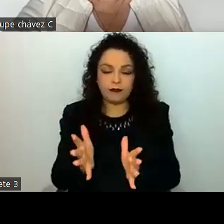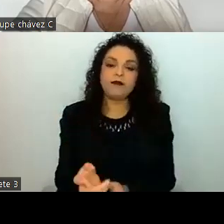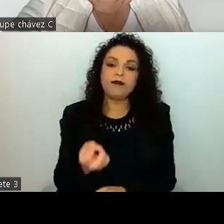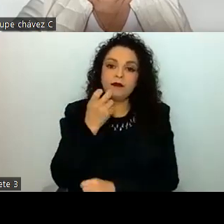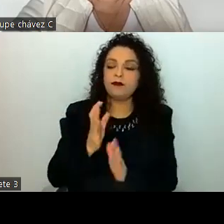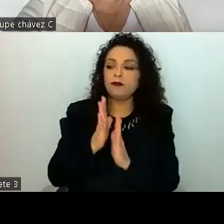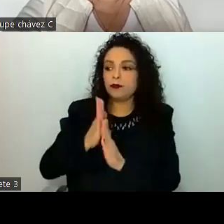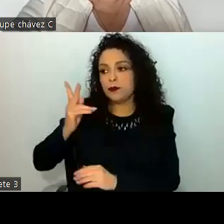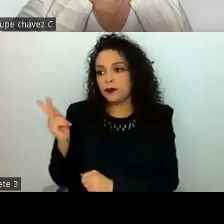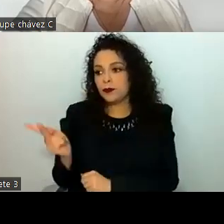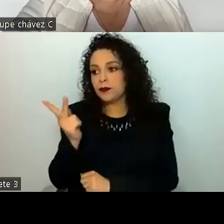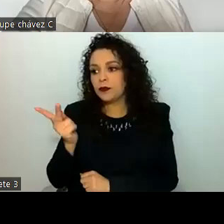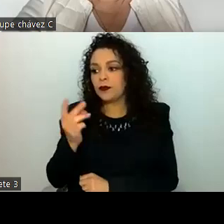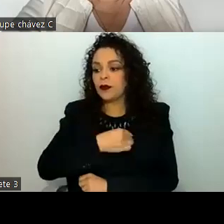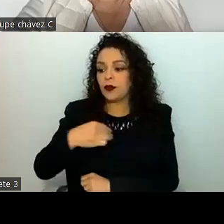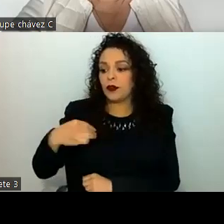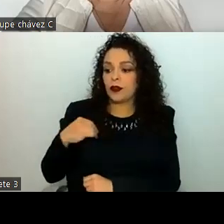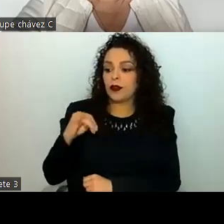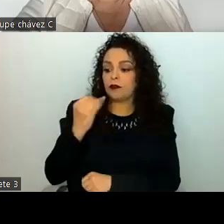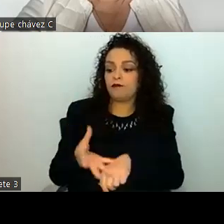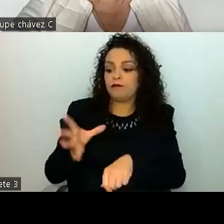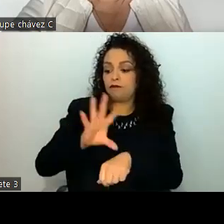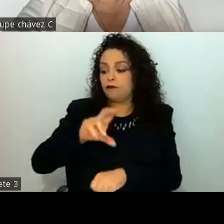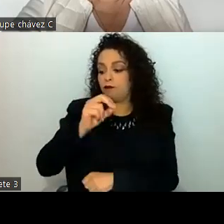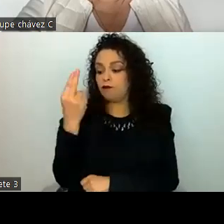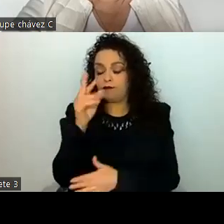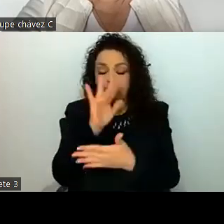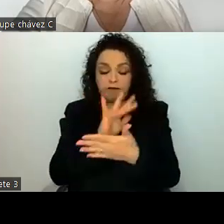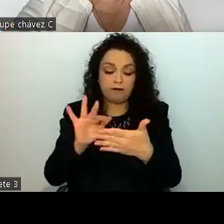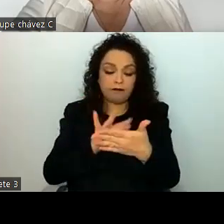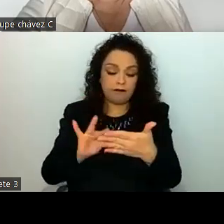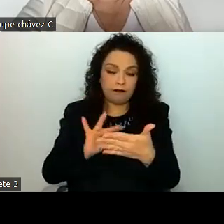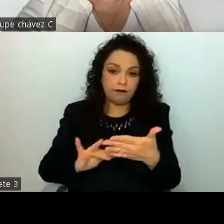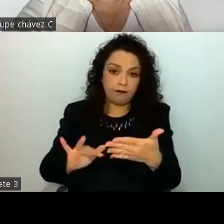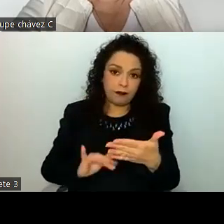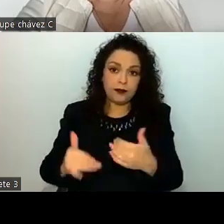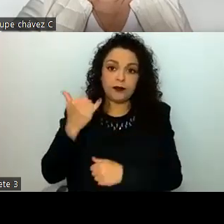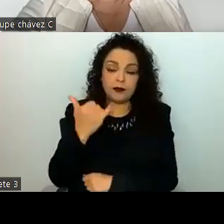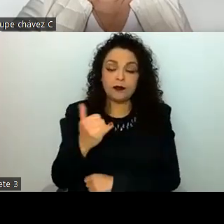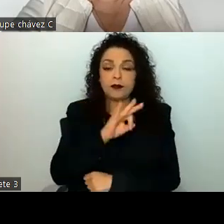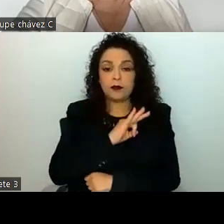integrantes si se dispensa la lectura y si es de aprobarse el orden del día.